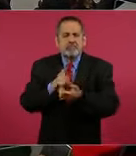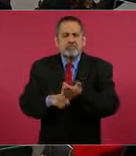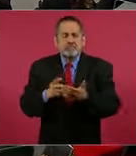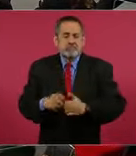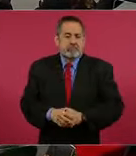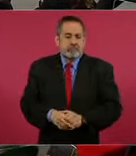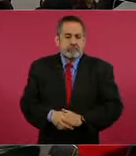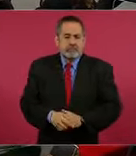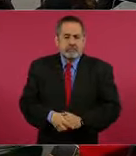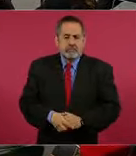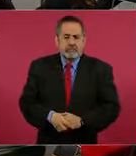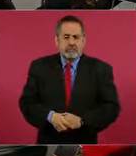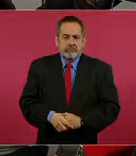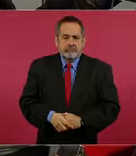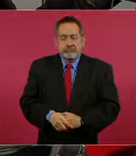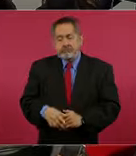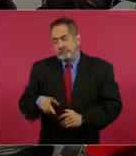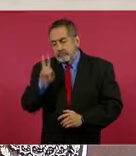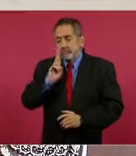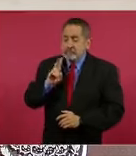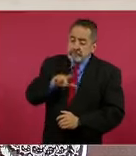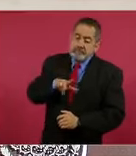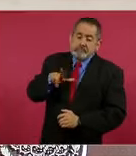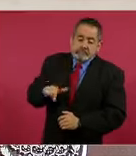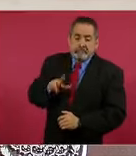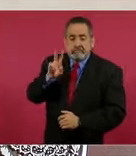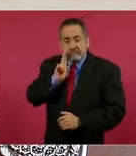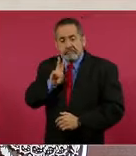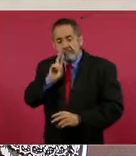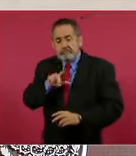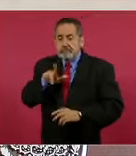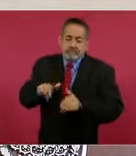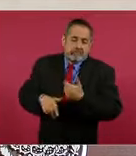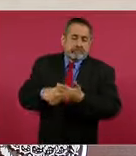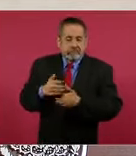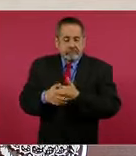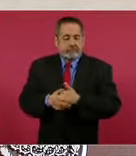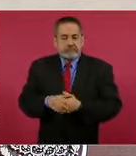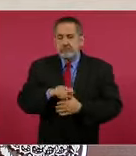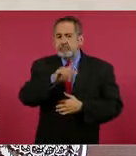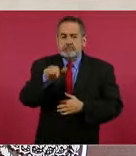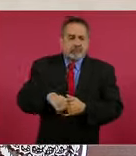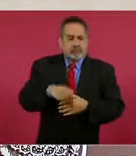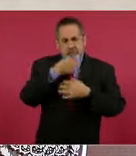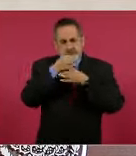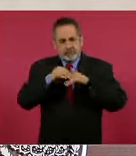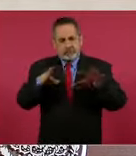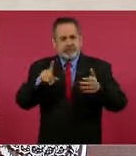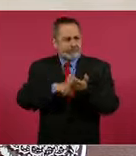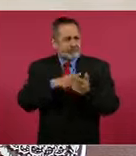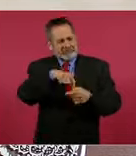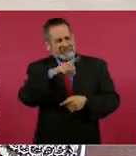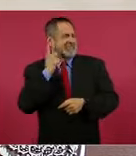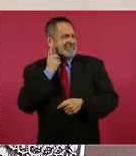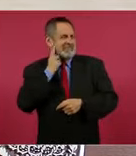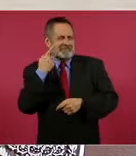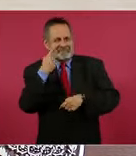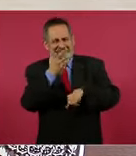No, que lo iban a ver, inmediatamente después salió un comunicado de unos diputados